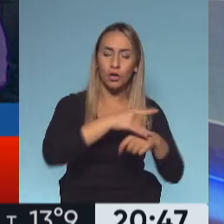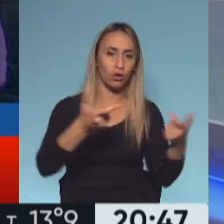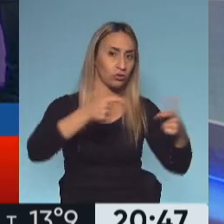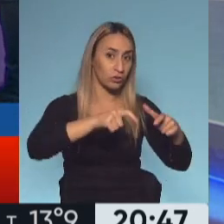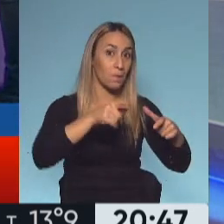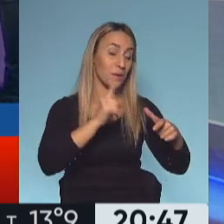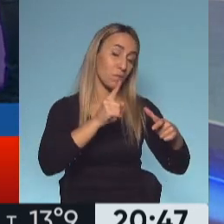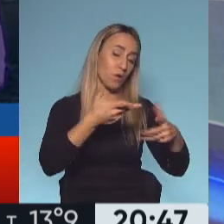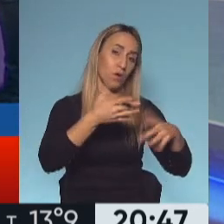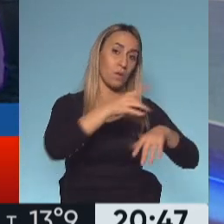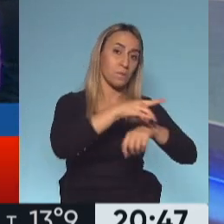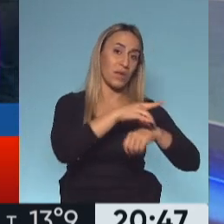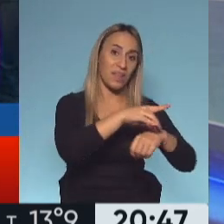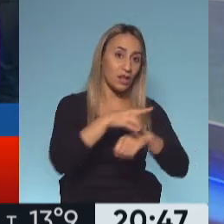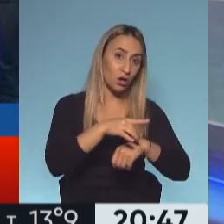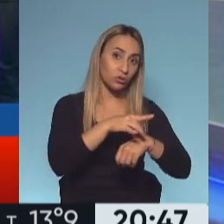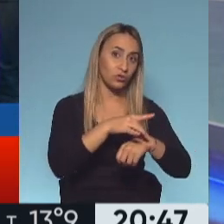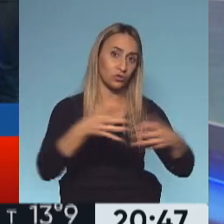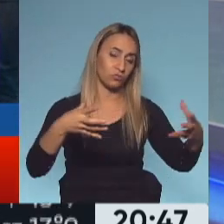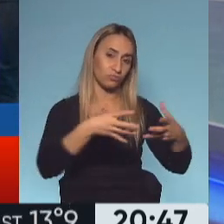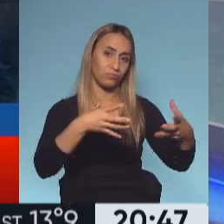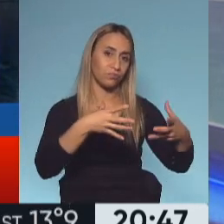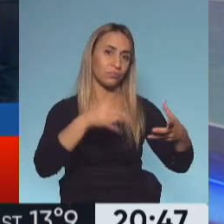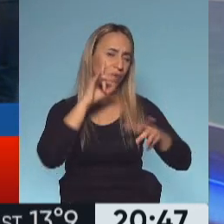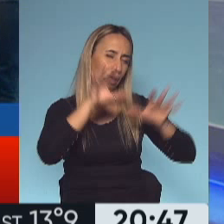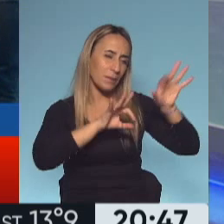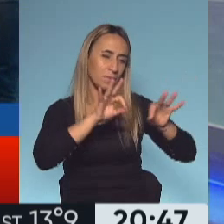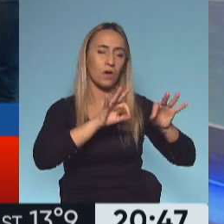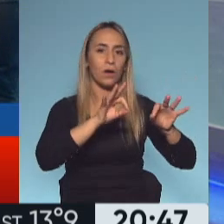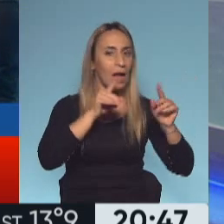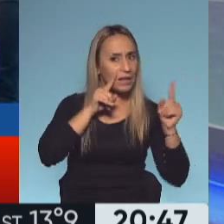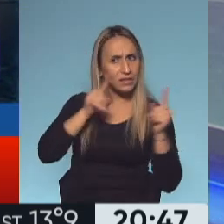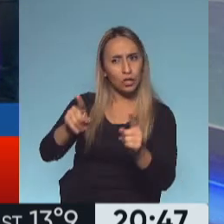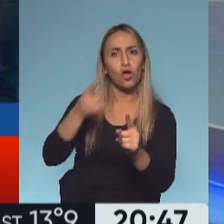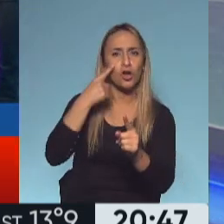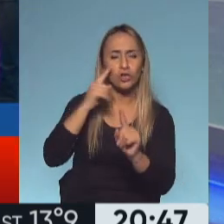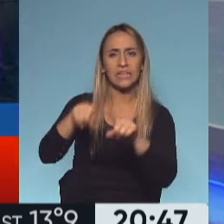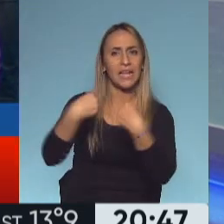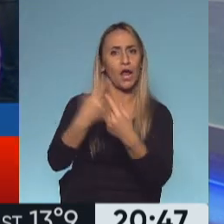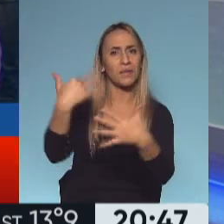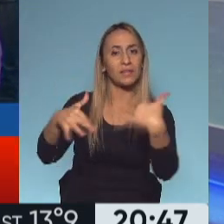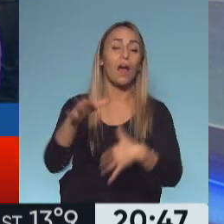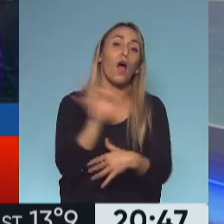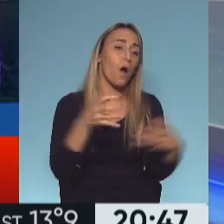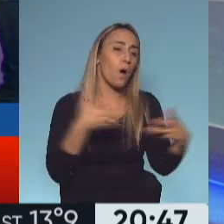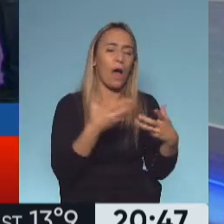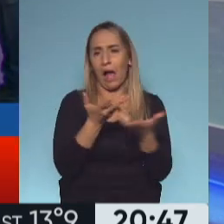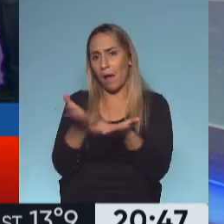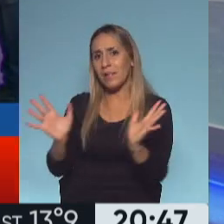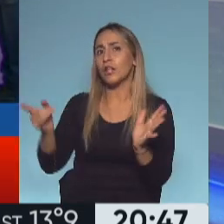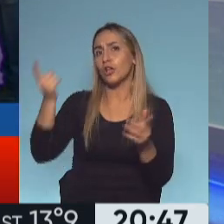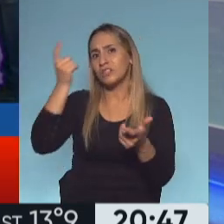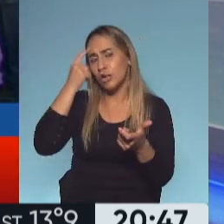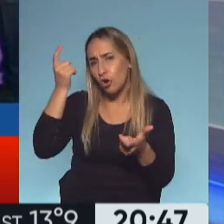que convencionalmente tratan este tipo de terapias, ¿no? O también escuchan palabras de psicólogos,